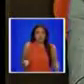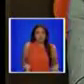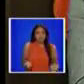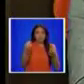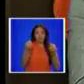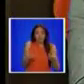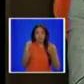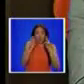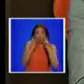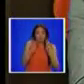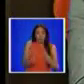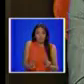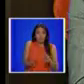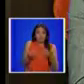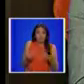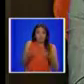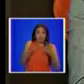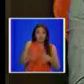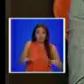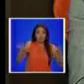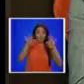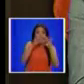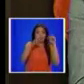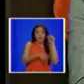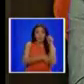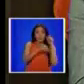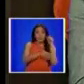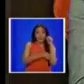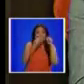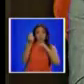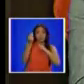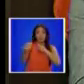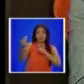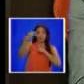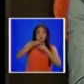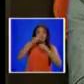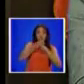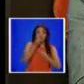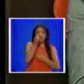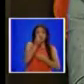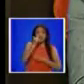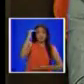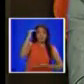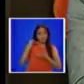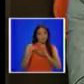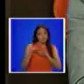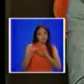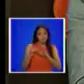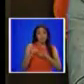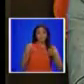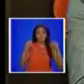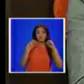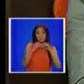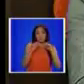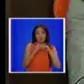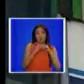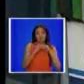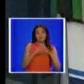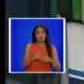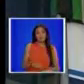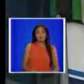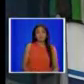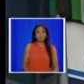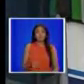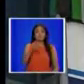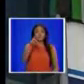cómo una variable importante para la generación de ingresos del país, como es el precio del petróleo, se reduce cada día más.